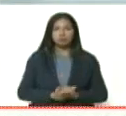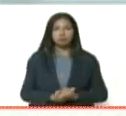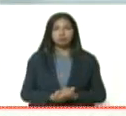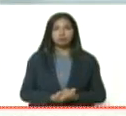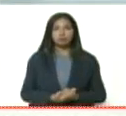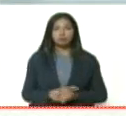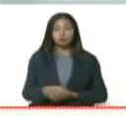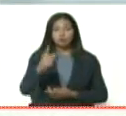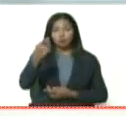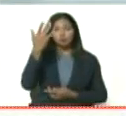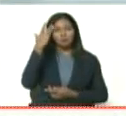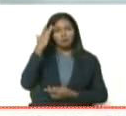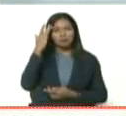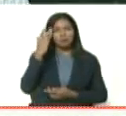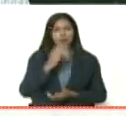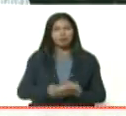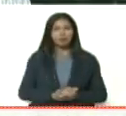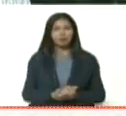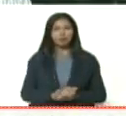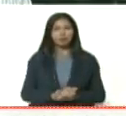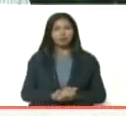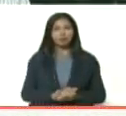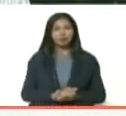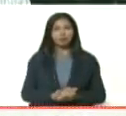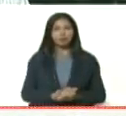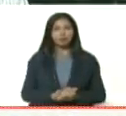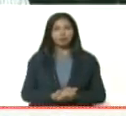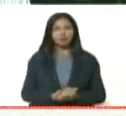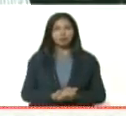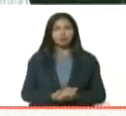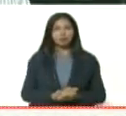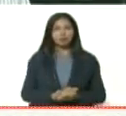sabías? ¿Tú lo sabes? Ah, menos mal.